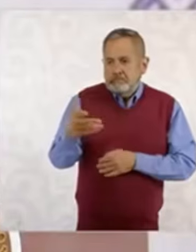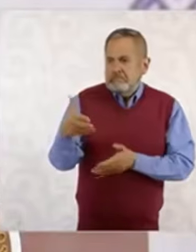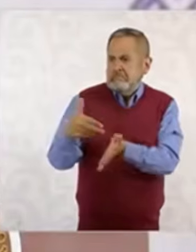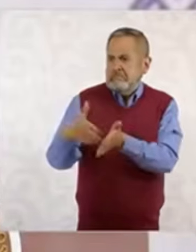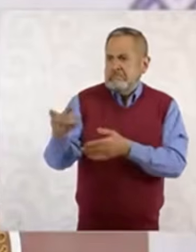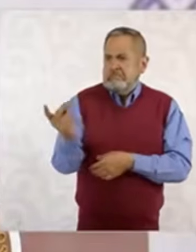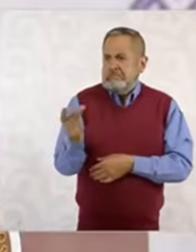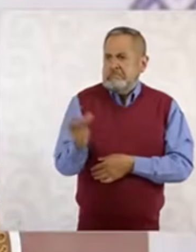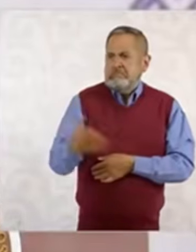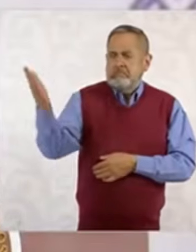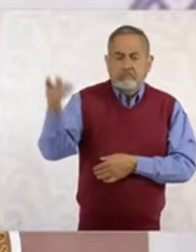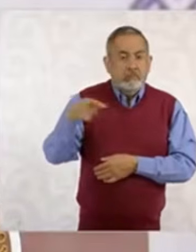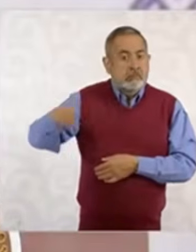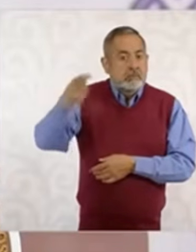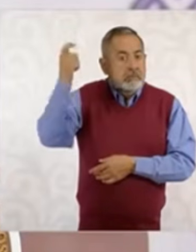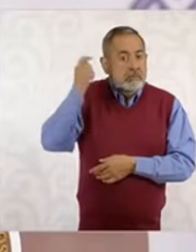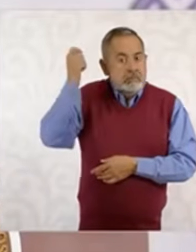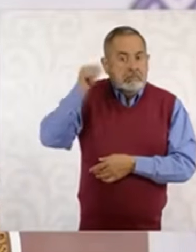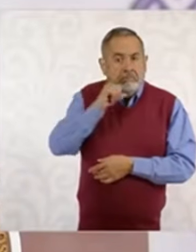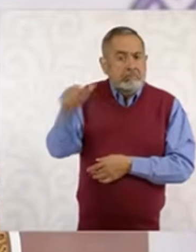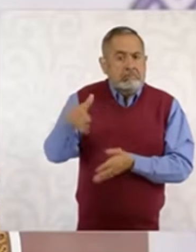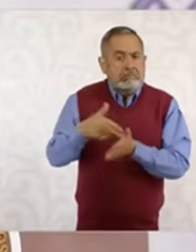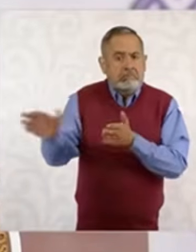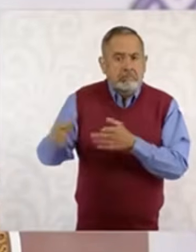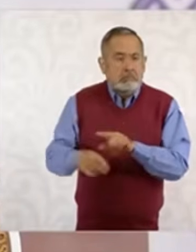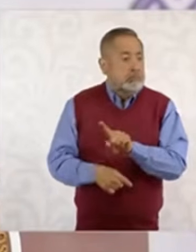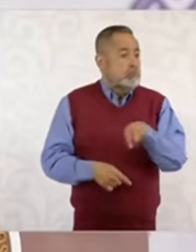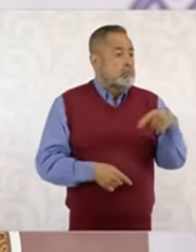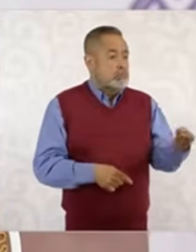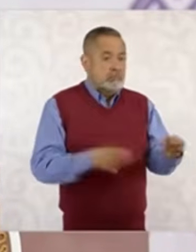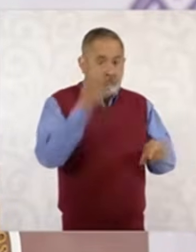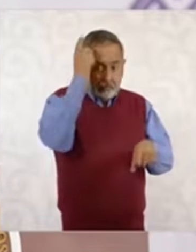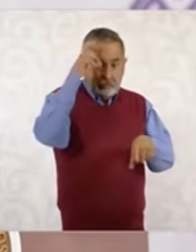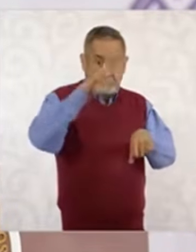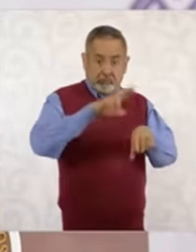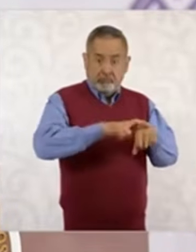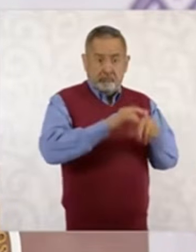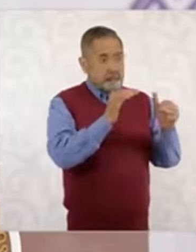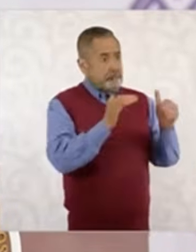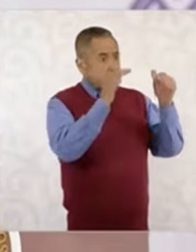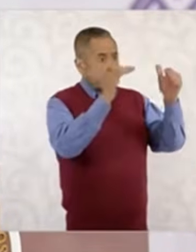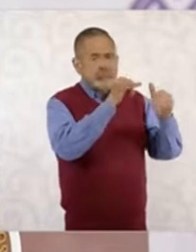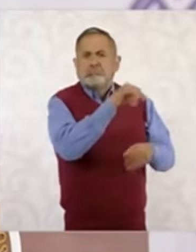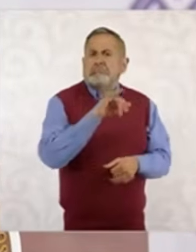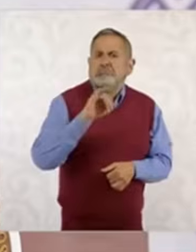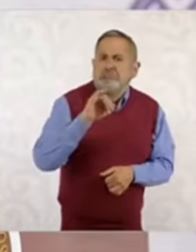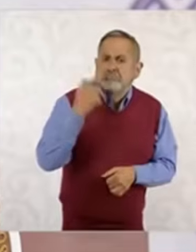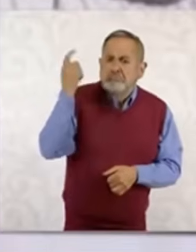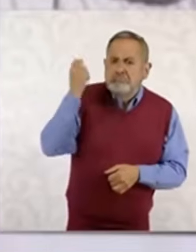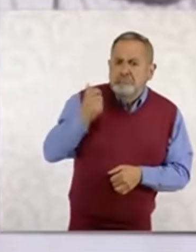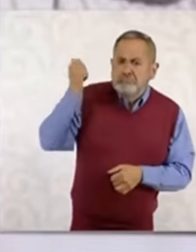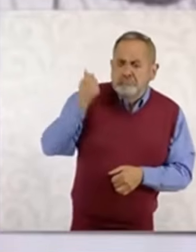dieron su pensión. Los que tenían y los de entonces.